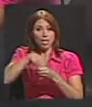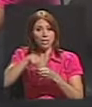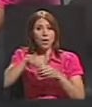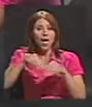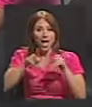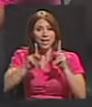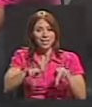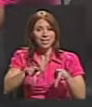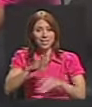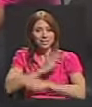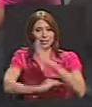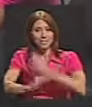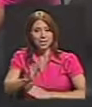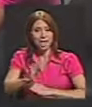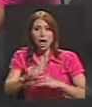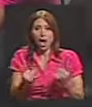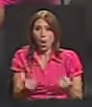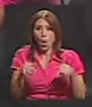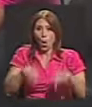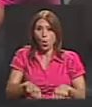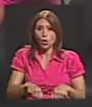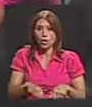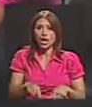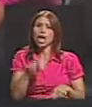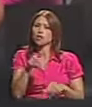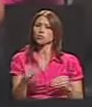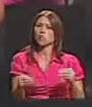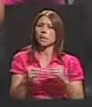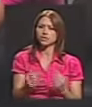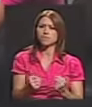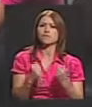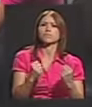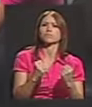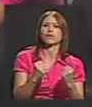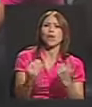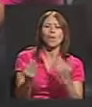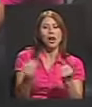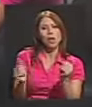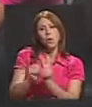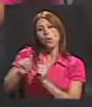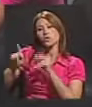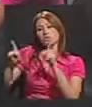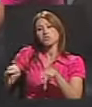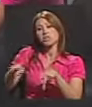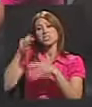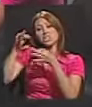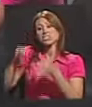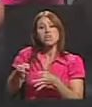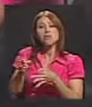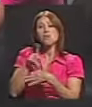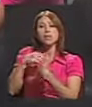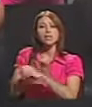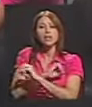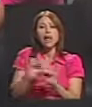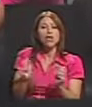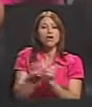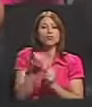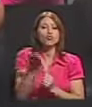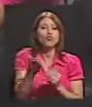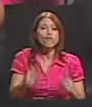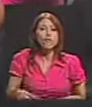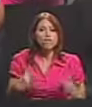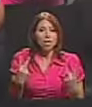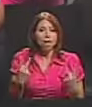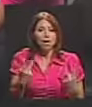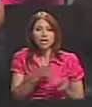y hoy son muchísimo más agresivos que un montón de primos que decidieron no hacer nada con su vida y están totalmente